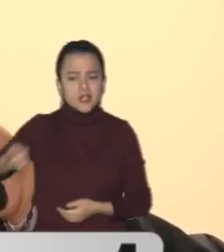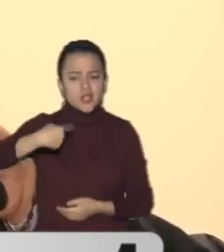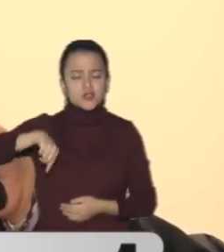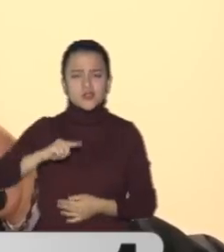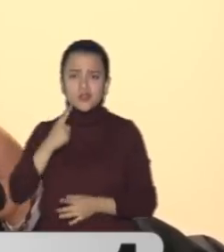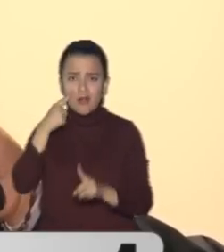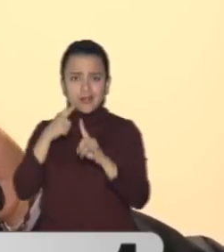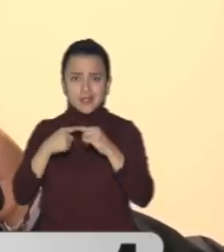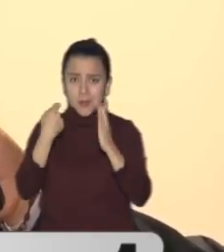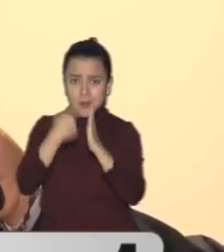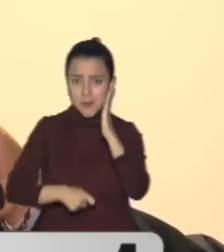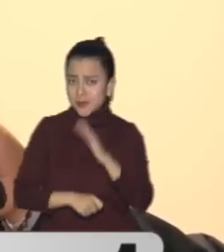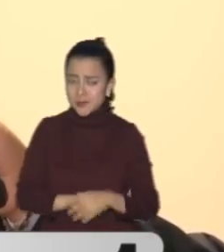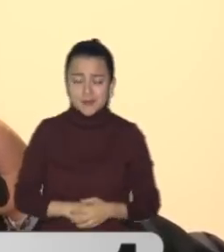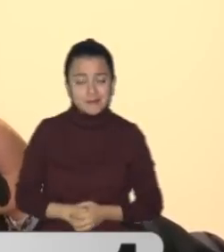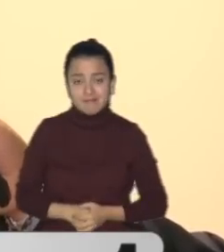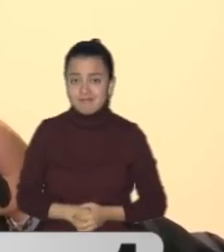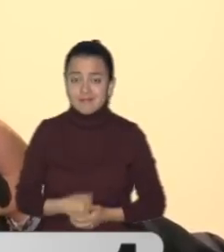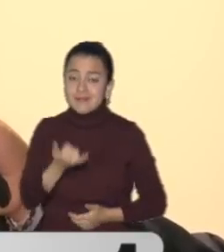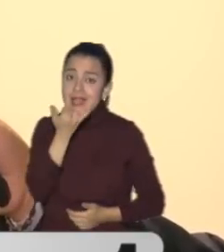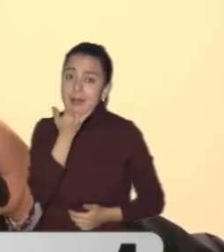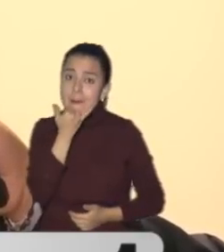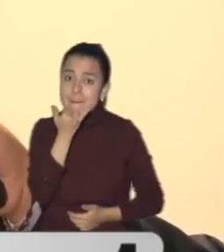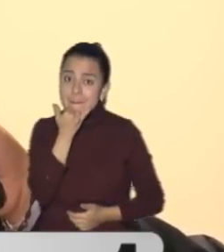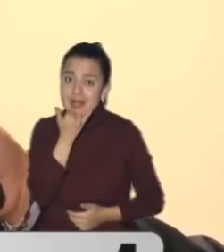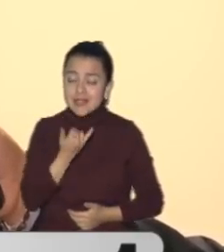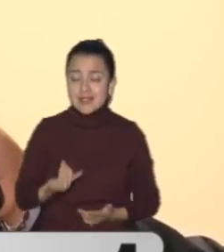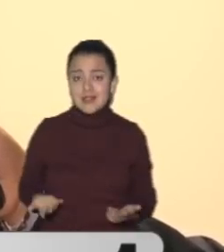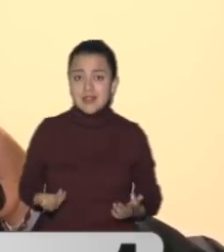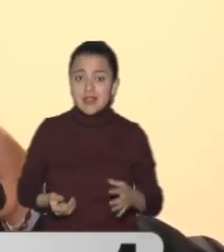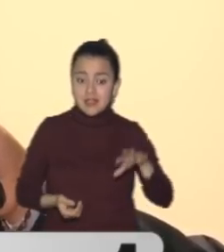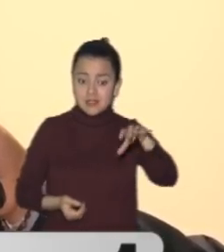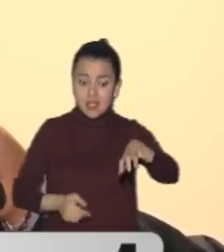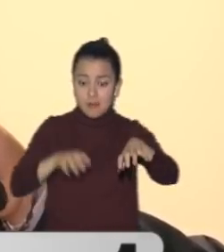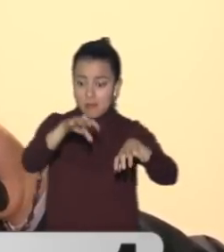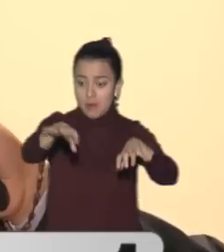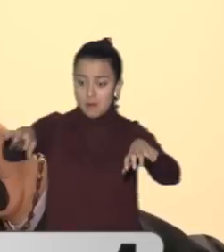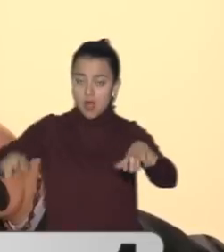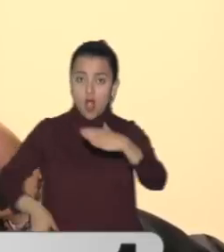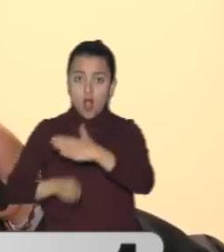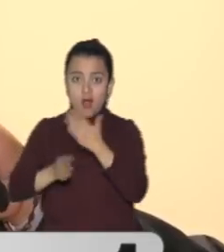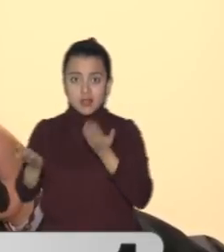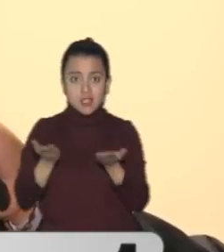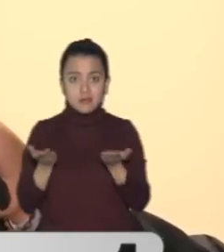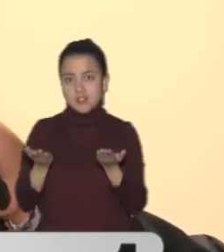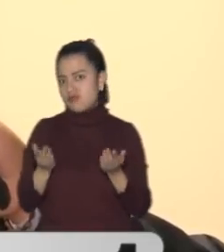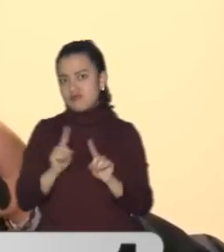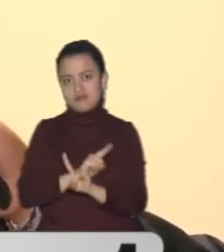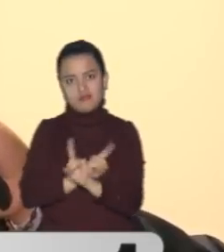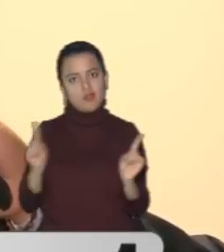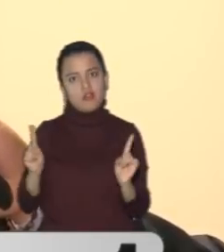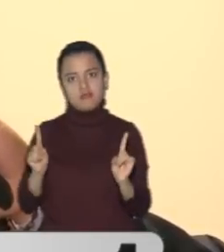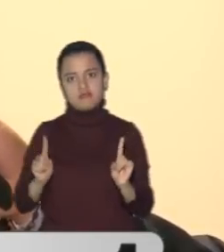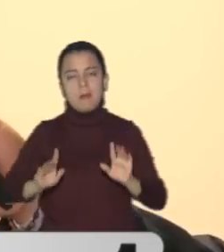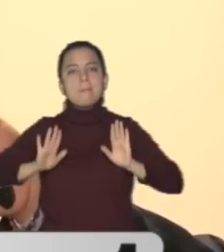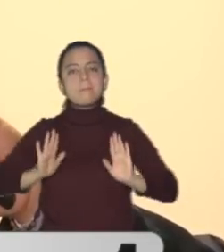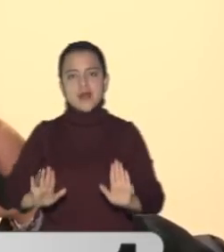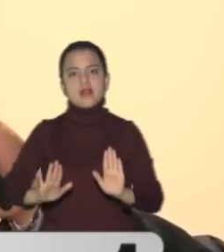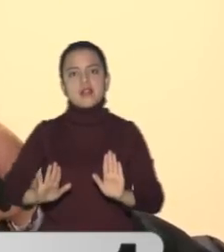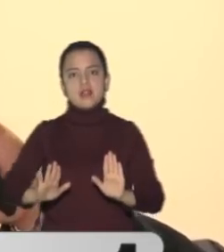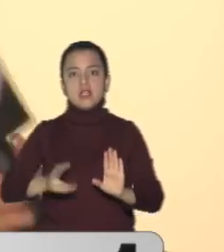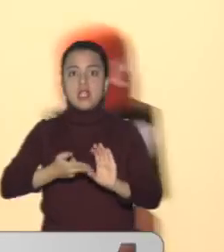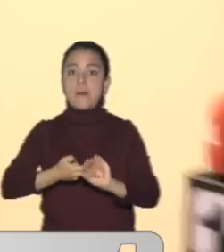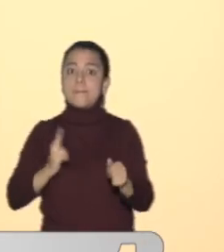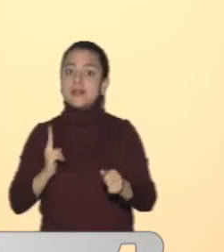se incurre en alguna de estas infracciones, lo que sucede es la suspensión de la prestación del servicio y la desconexión del RUN de estos centros